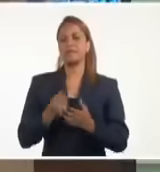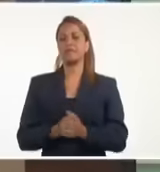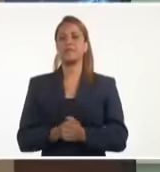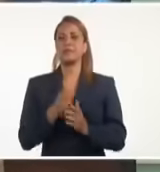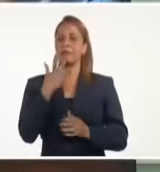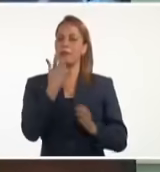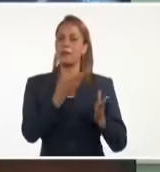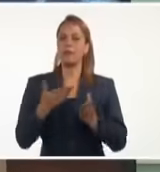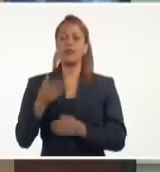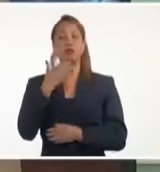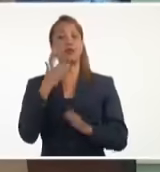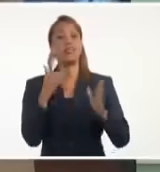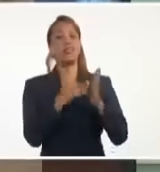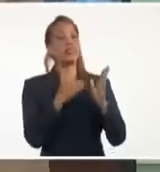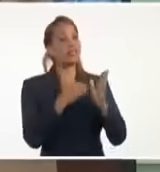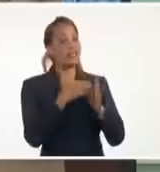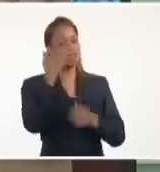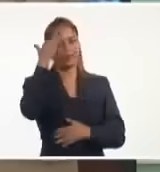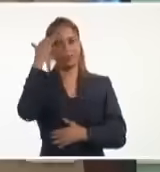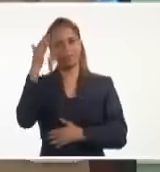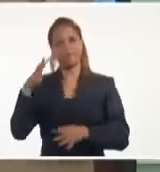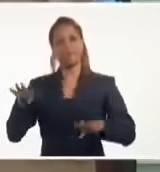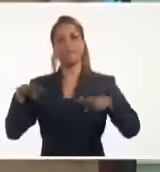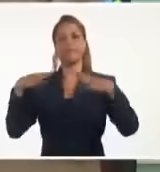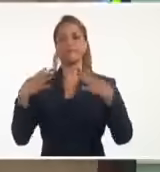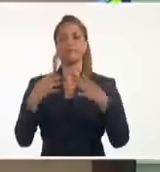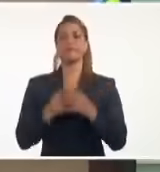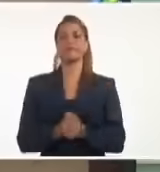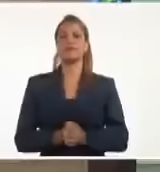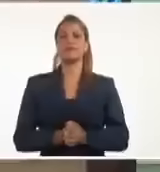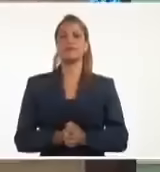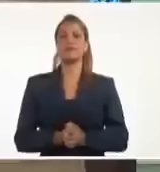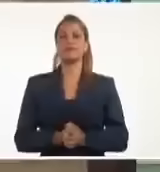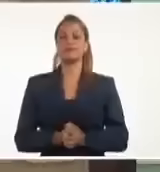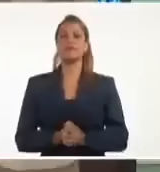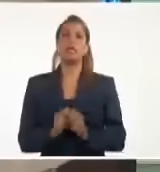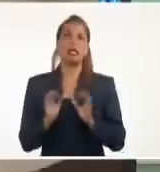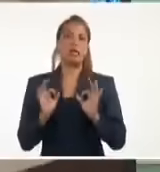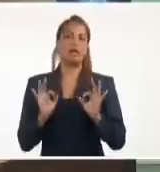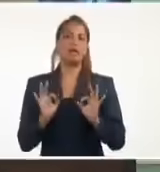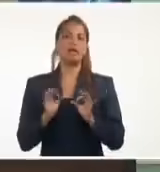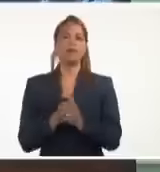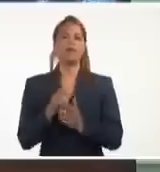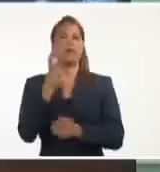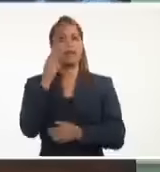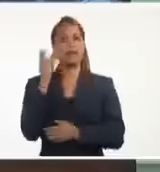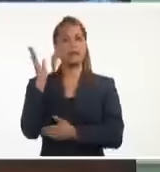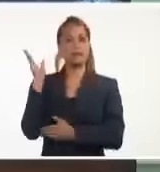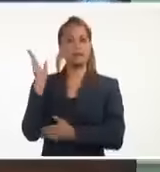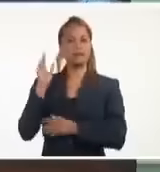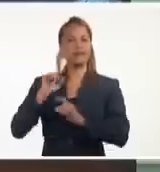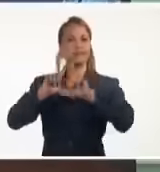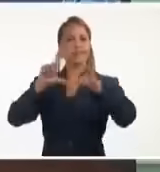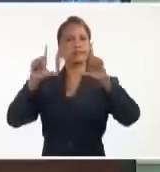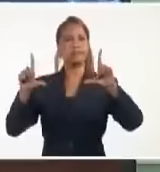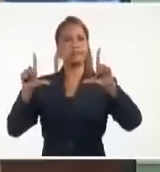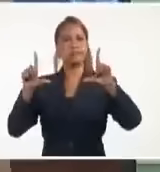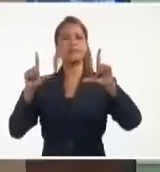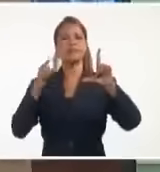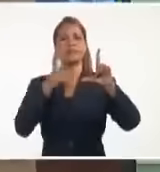Bueno, buenas tardes, Isabelita. Saludos a ustedes, amigos televidentes. Bueno, efectivamente, aquí tenemos a Elsa,